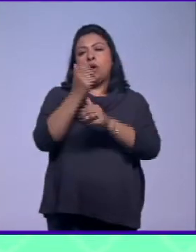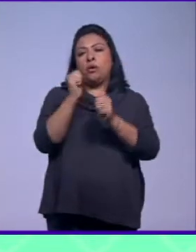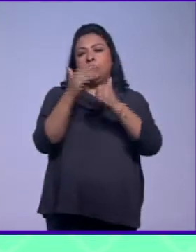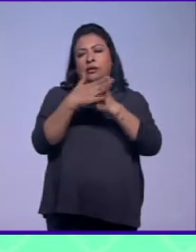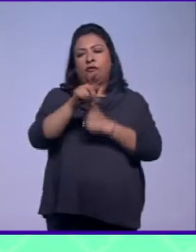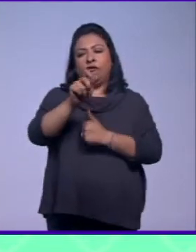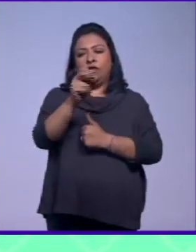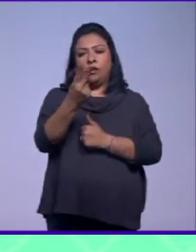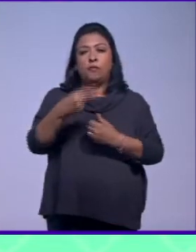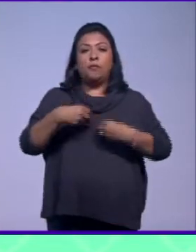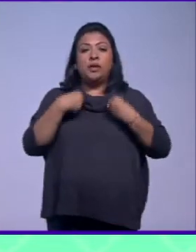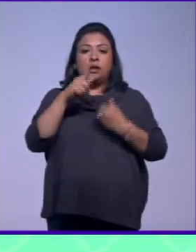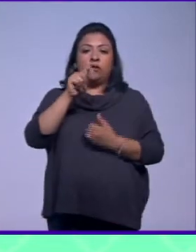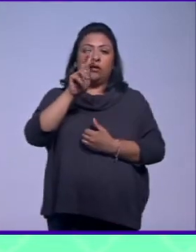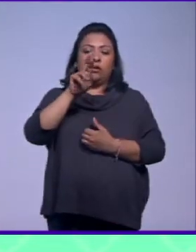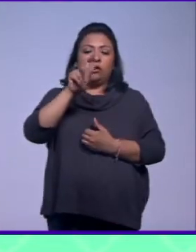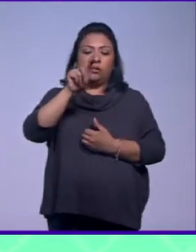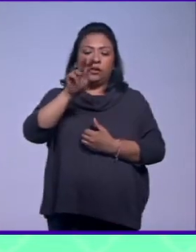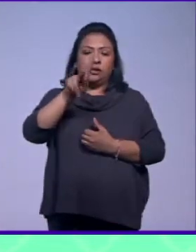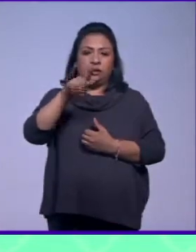de la vida